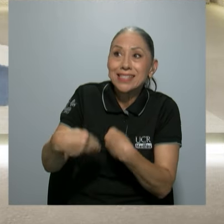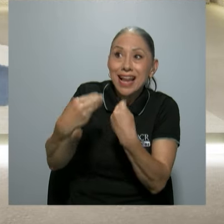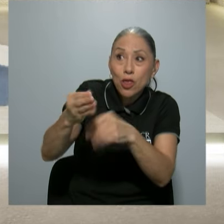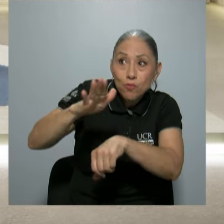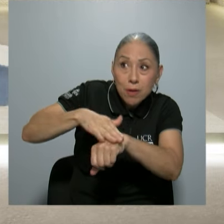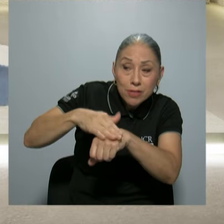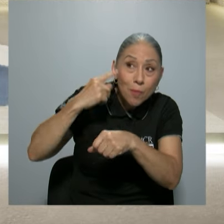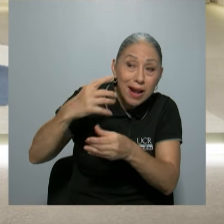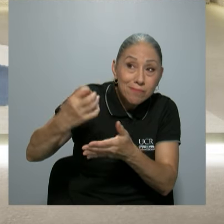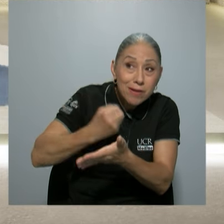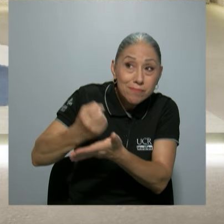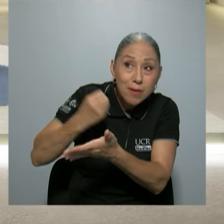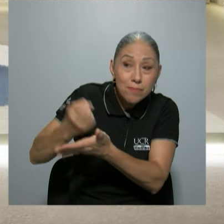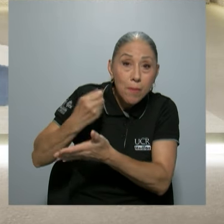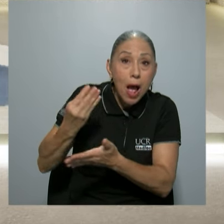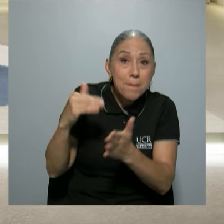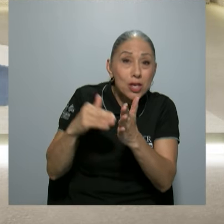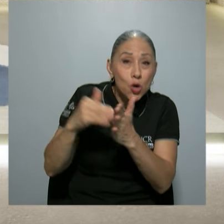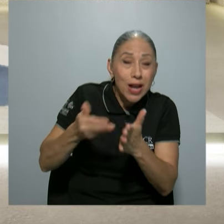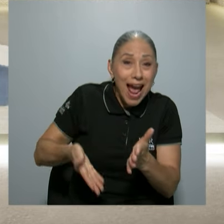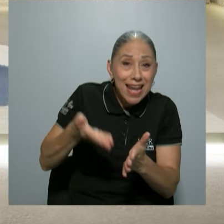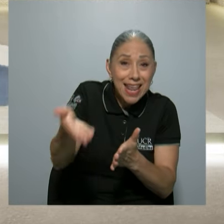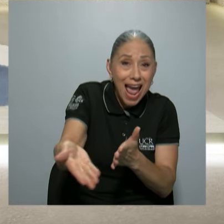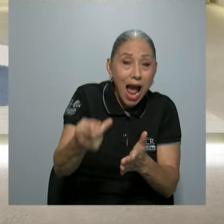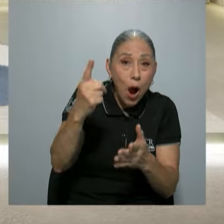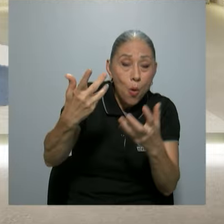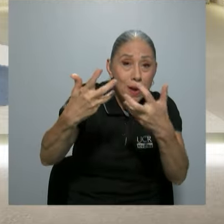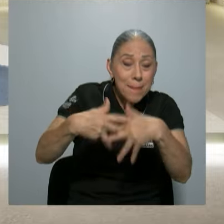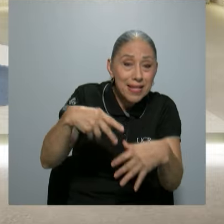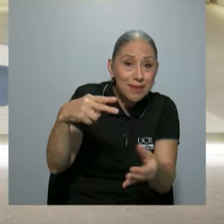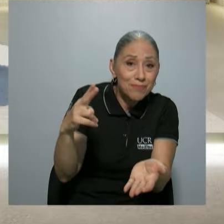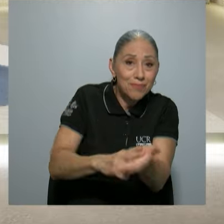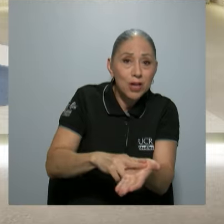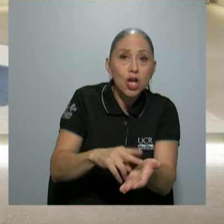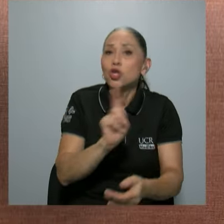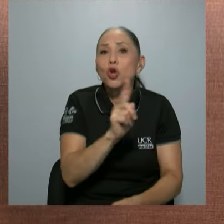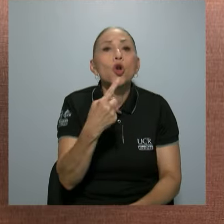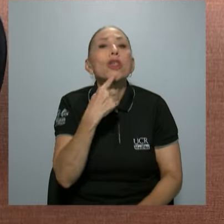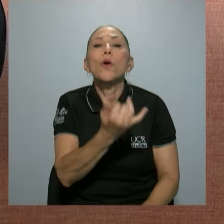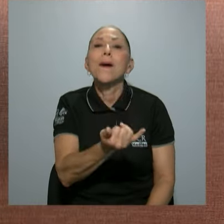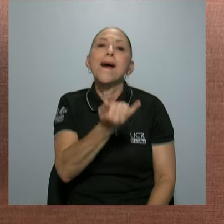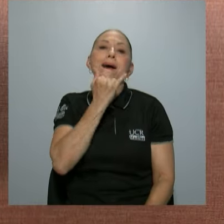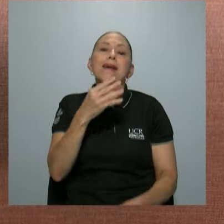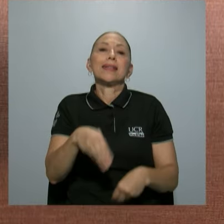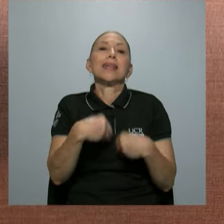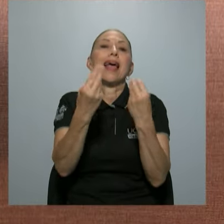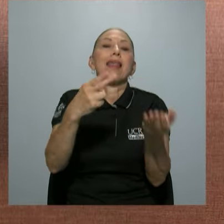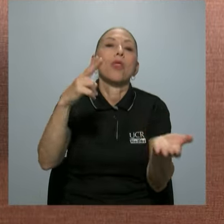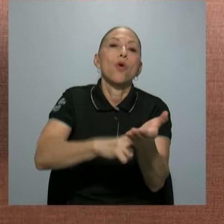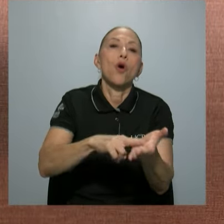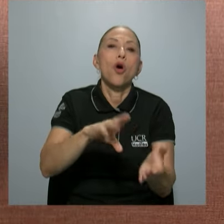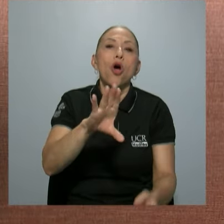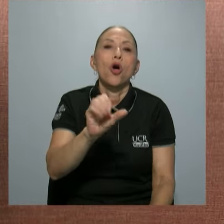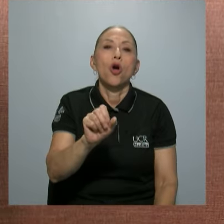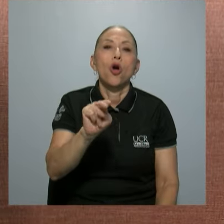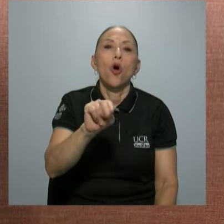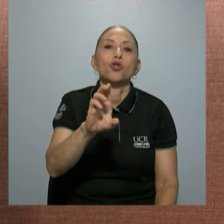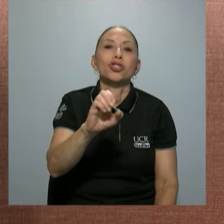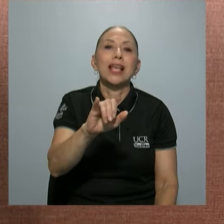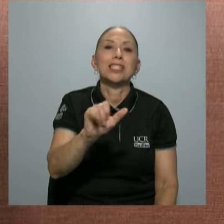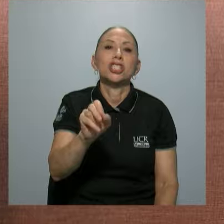la vía a un precio, yo no digo que esté mal que se haya dado en concesión, porque al final, gracias a que se dio en concesión, se